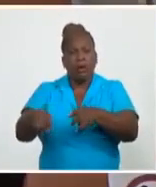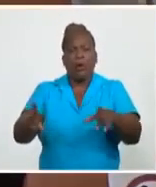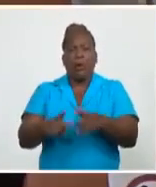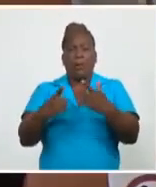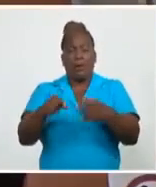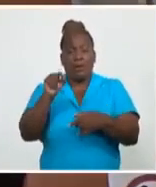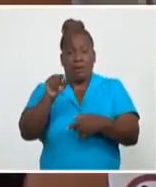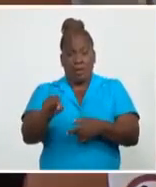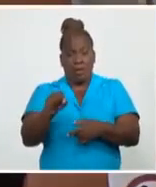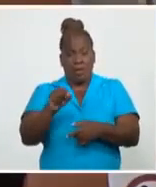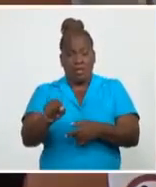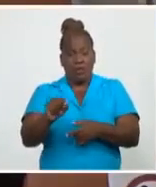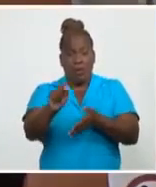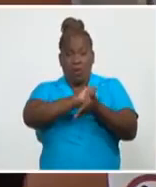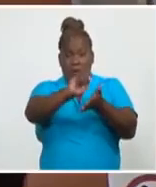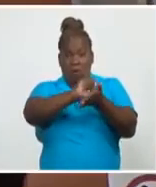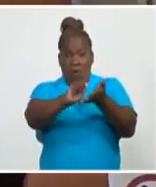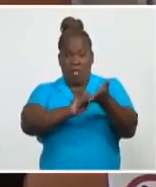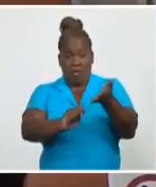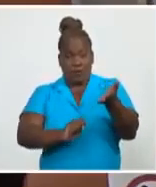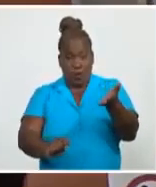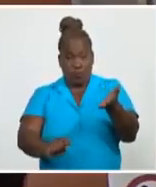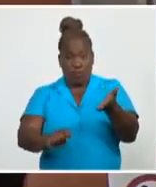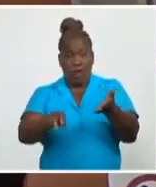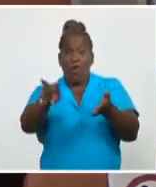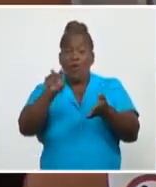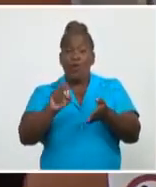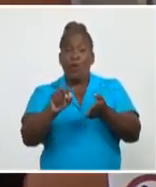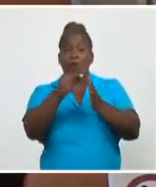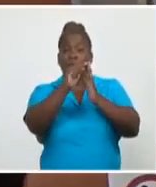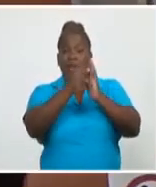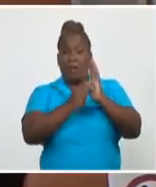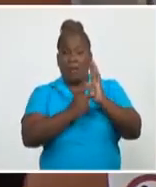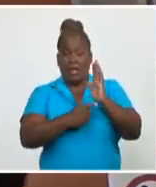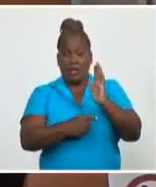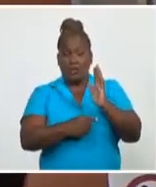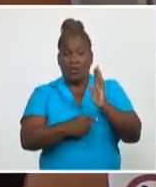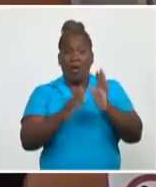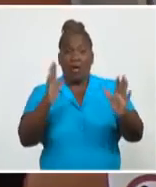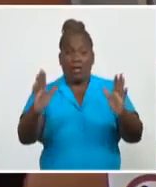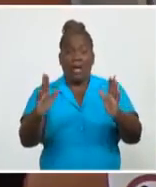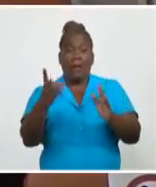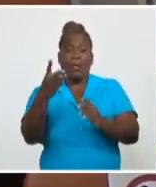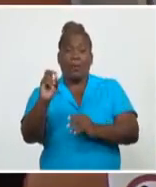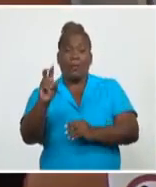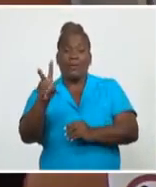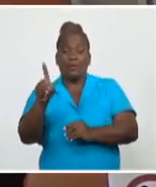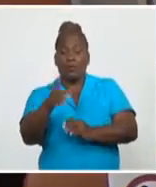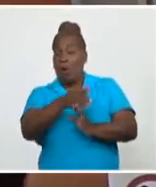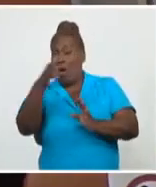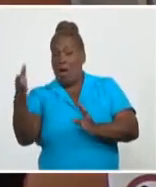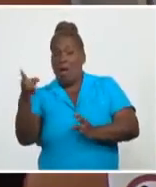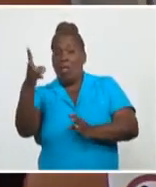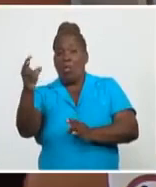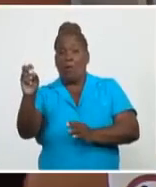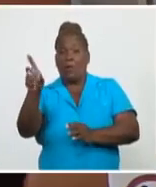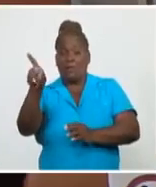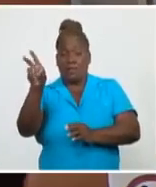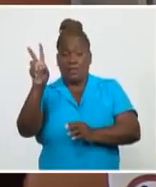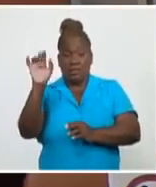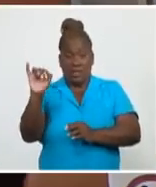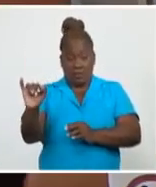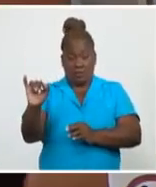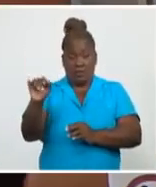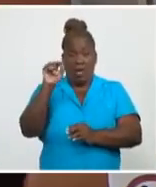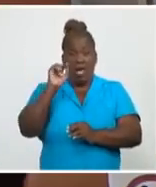el espíritu de la redacción de los nuevos lineamientos en el periodo 2021-2026, donde el énfasis fundamental